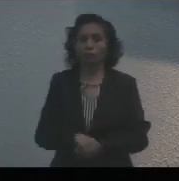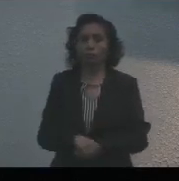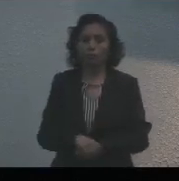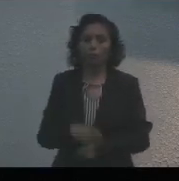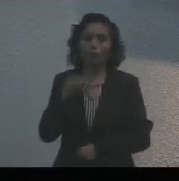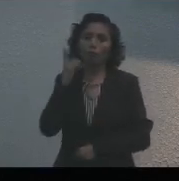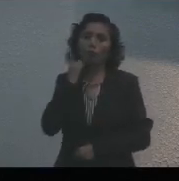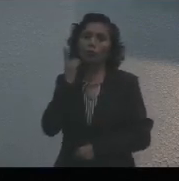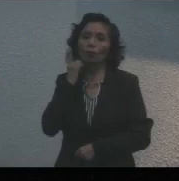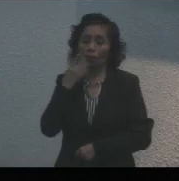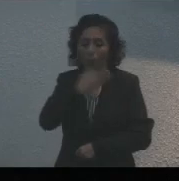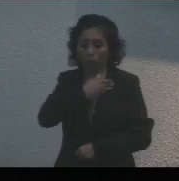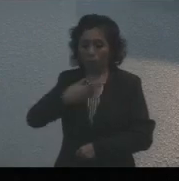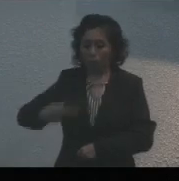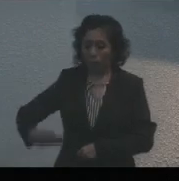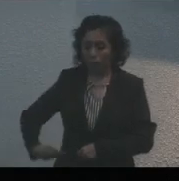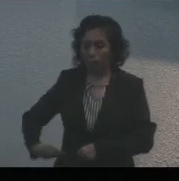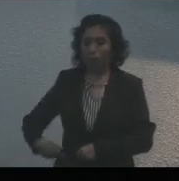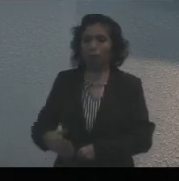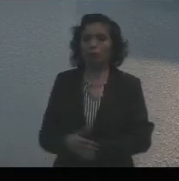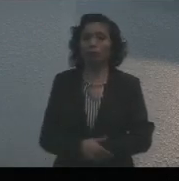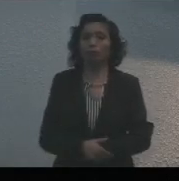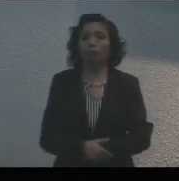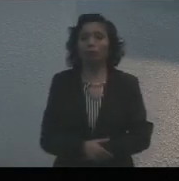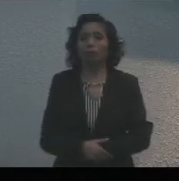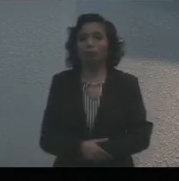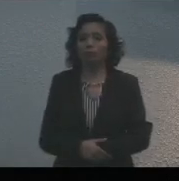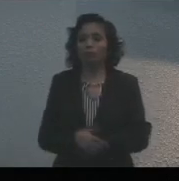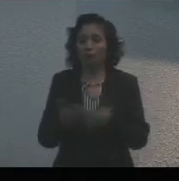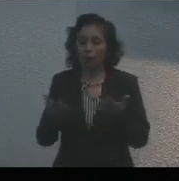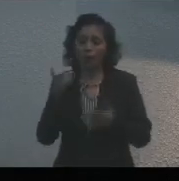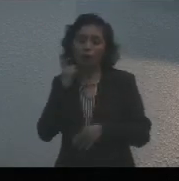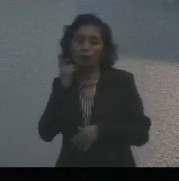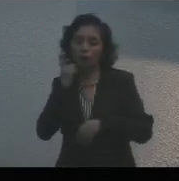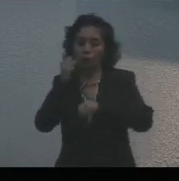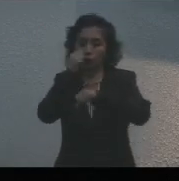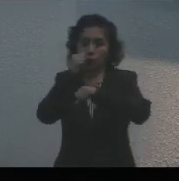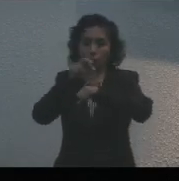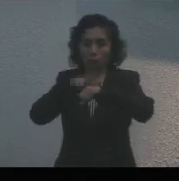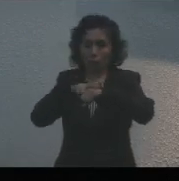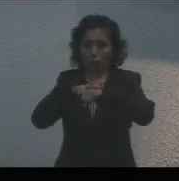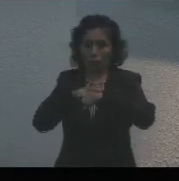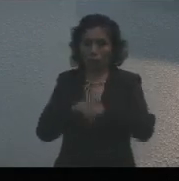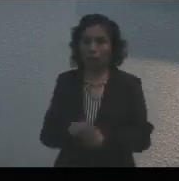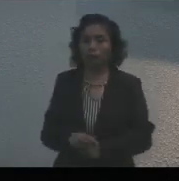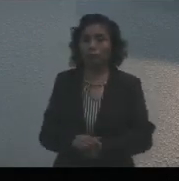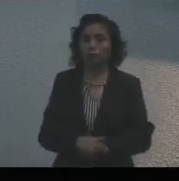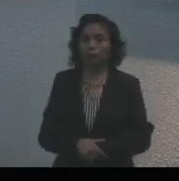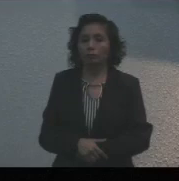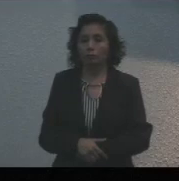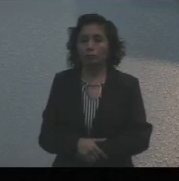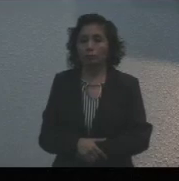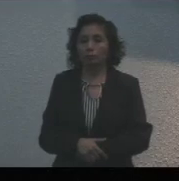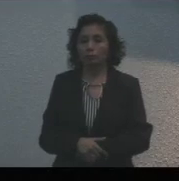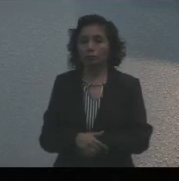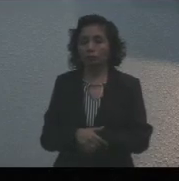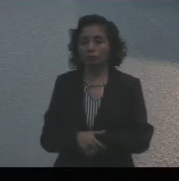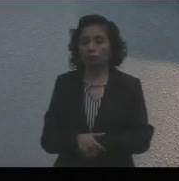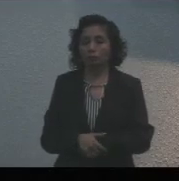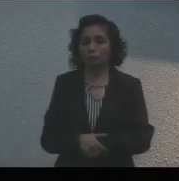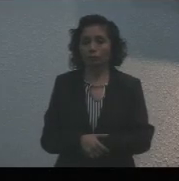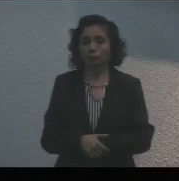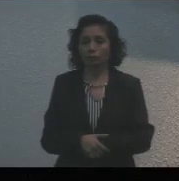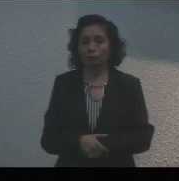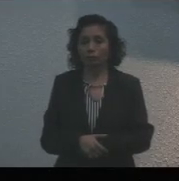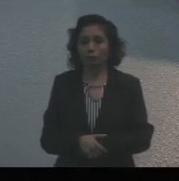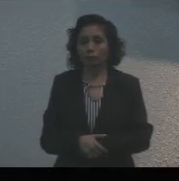Diputada Presidenta, profesora Mildred Concepción Ávila Vera, diputada secretaria, licenciada Cristina del Carmen Alcérreca Manzanero.